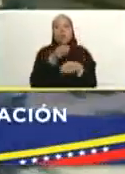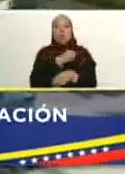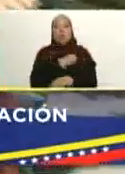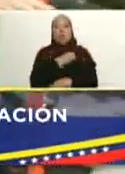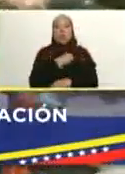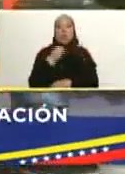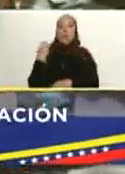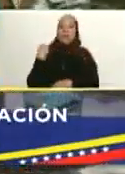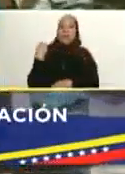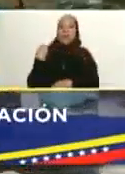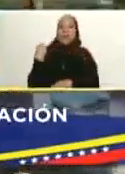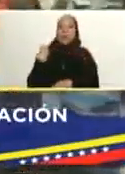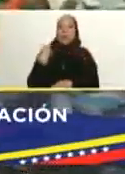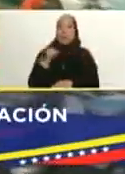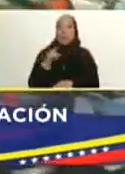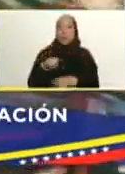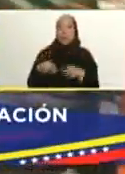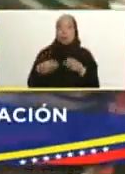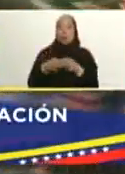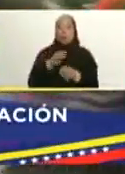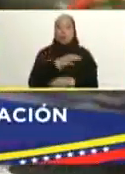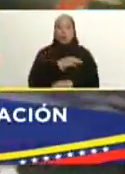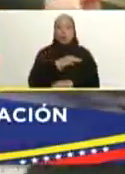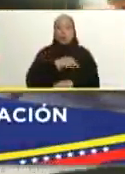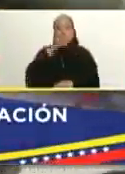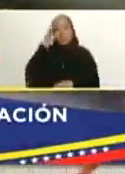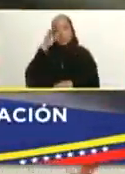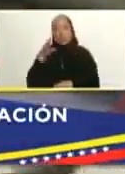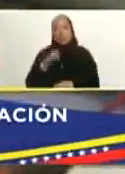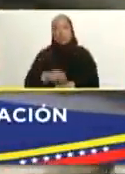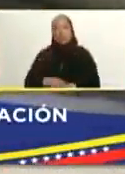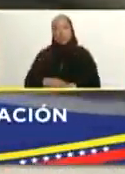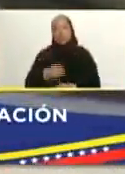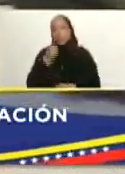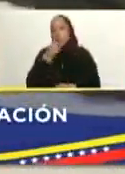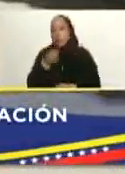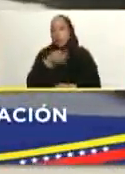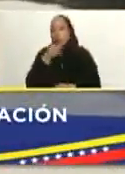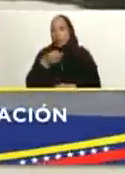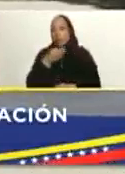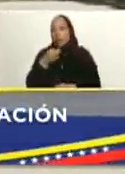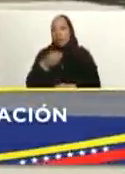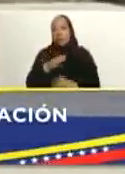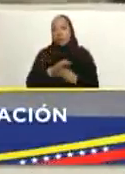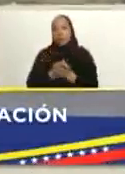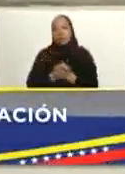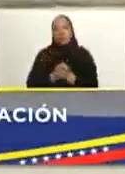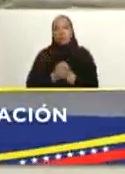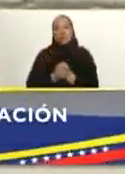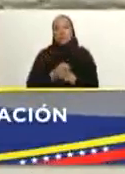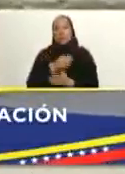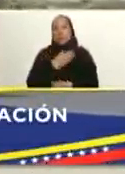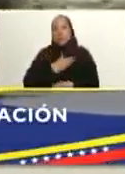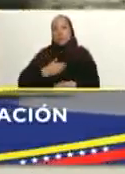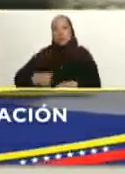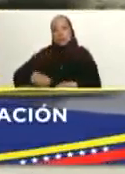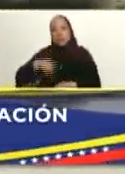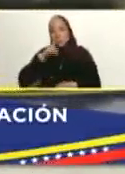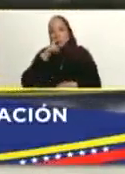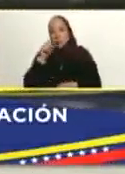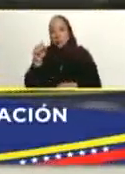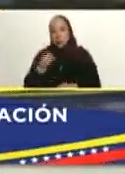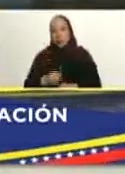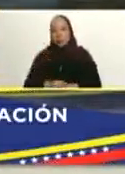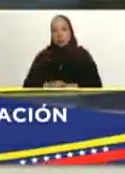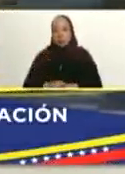Buenas tardes. Buenas tardes, señor presidente. De verdad que, bueno, aquí estamos en representación de